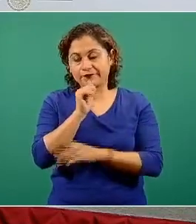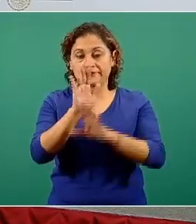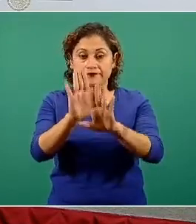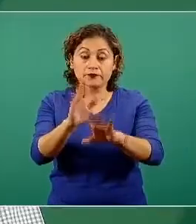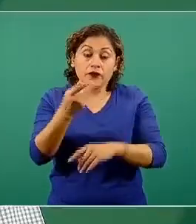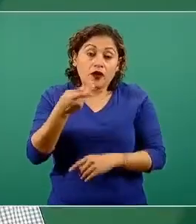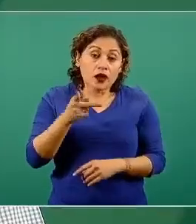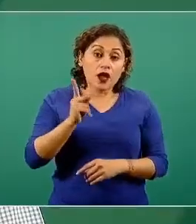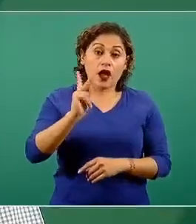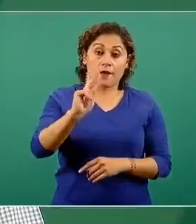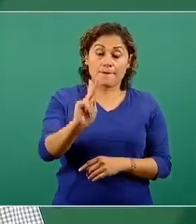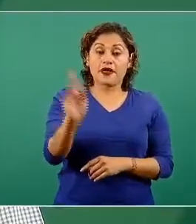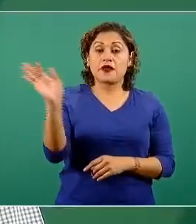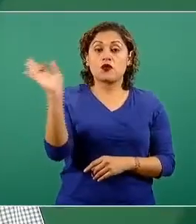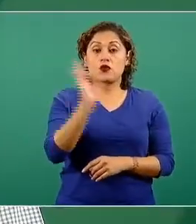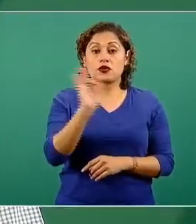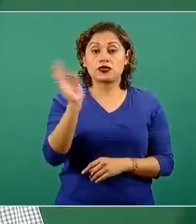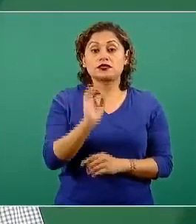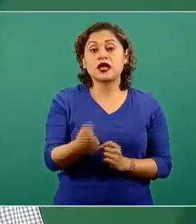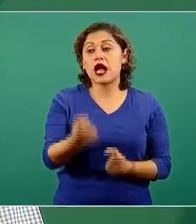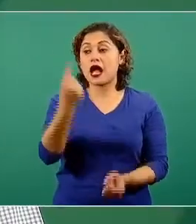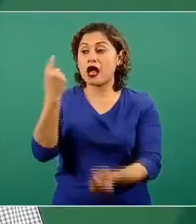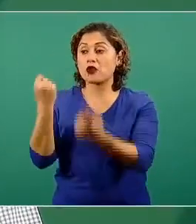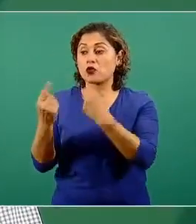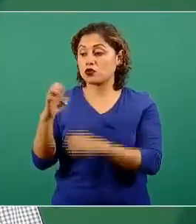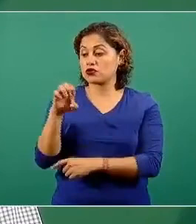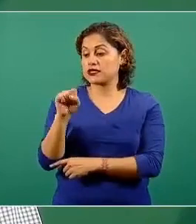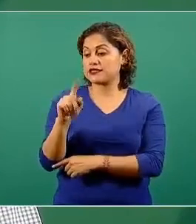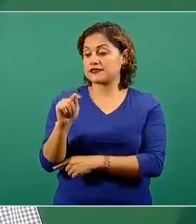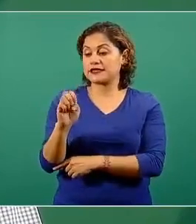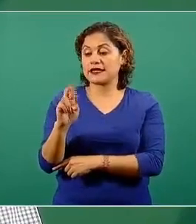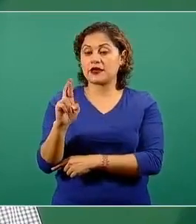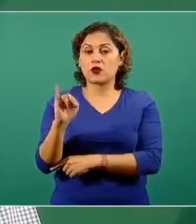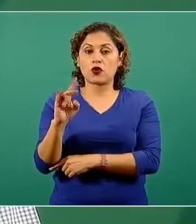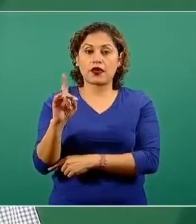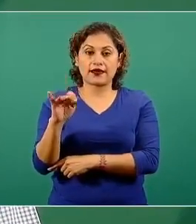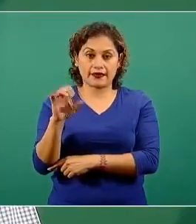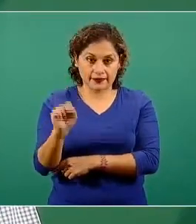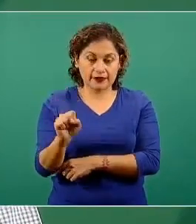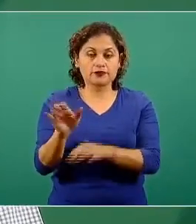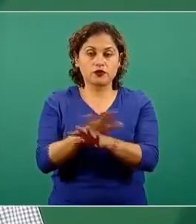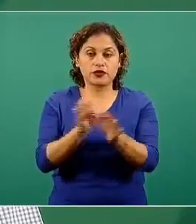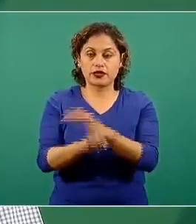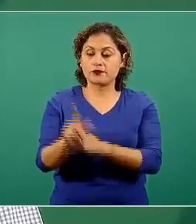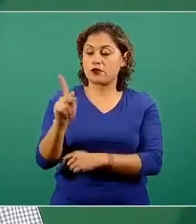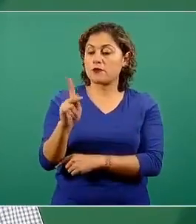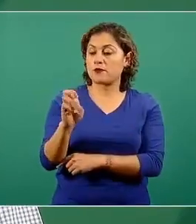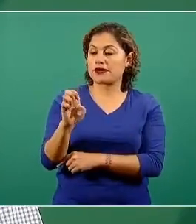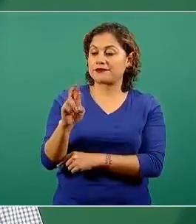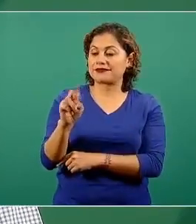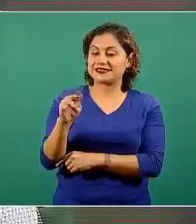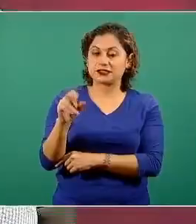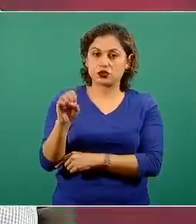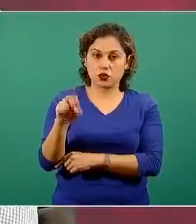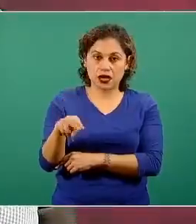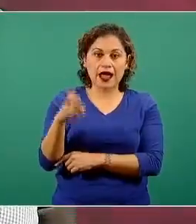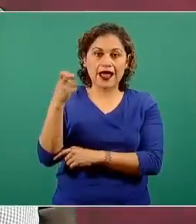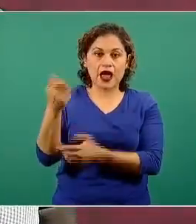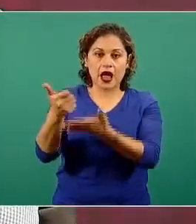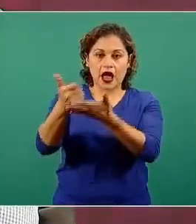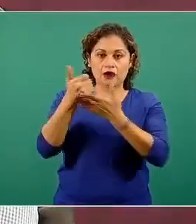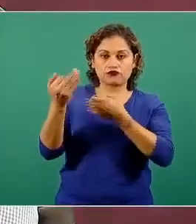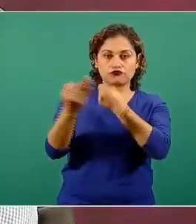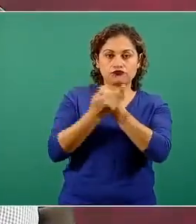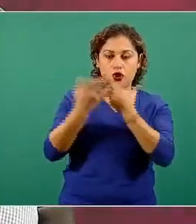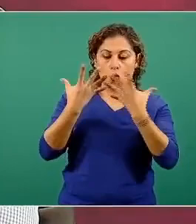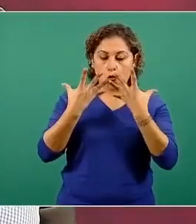de algunos esteroides específicos que sí han demostrado, como la prednisona, que sí han demostrado una